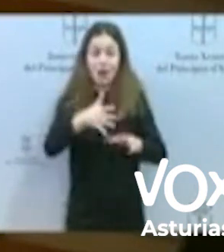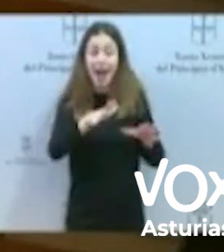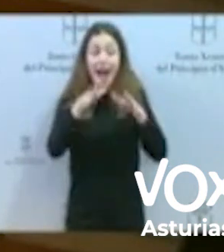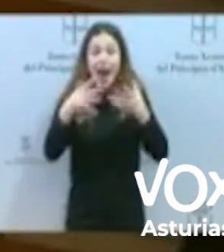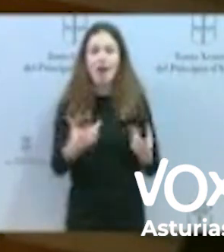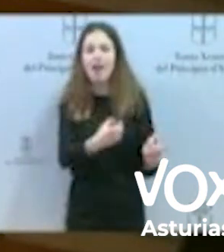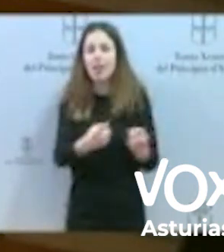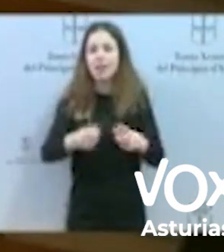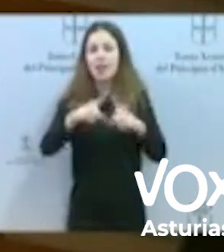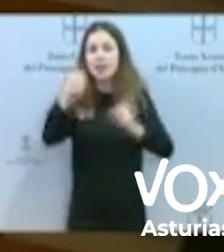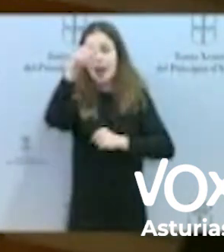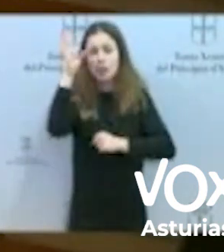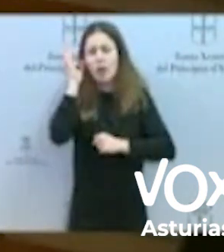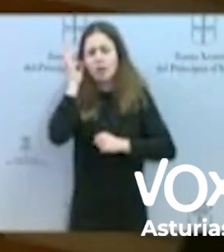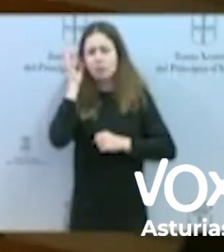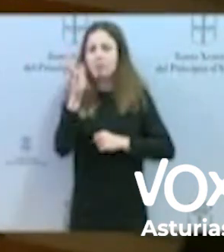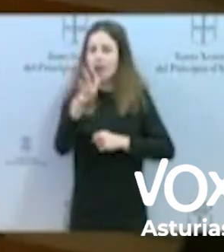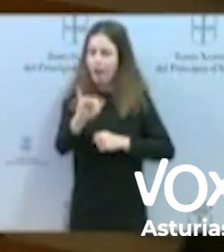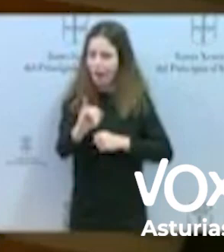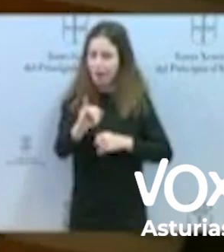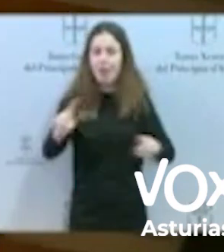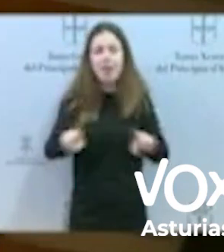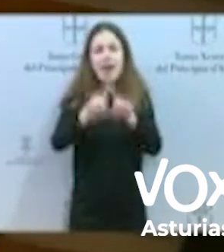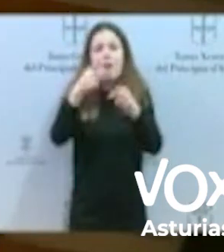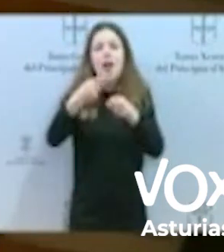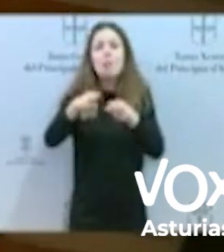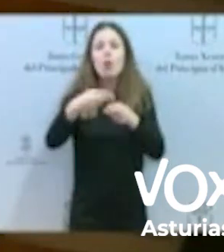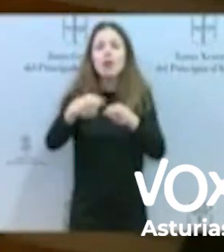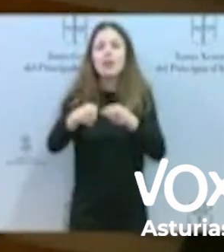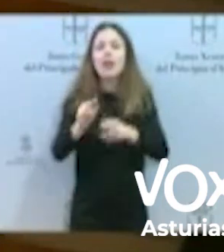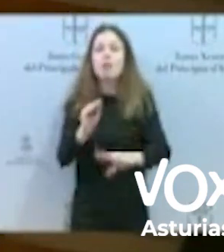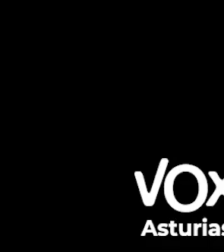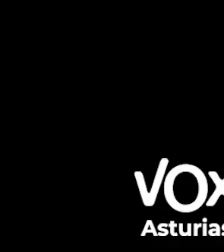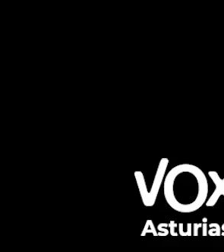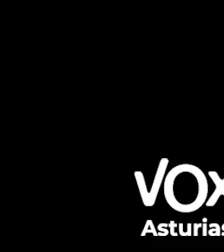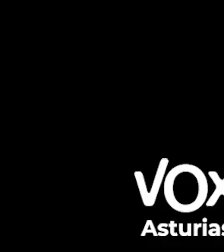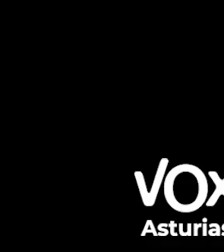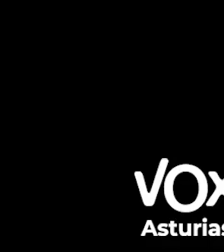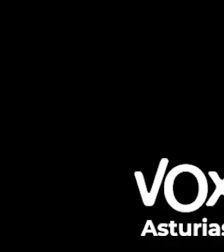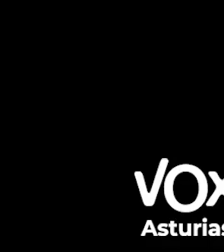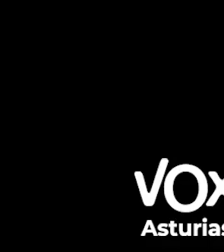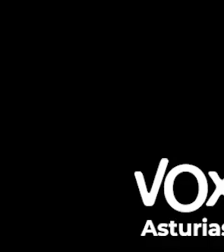que practiquen la política del subsidio, está quedando demostrada su inutilidad.